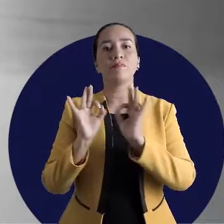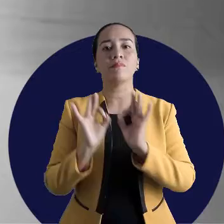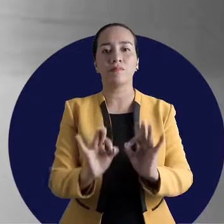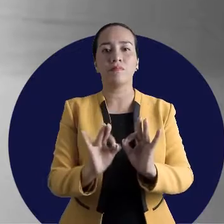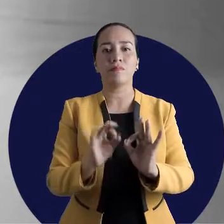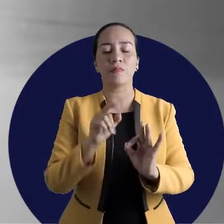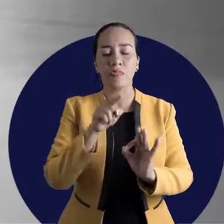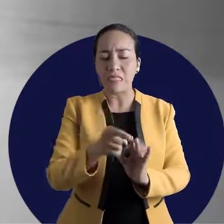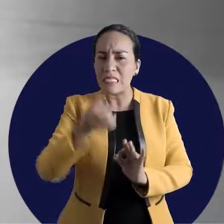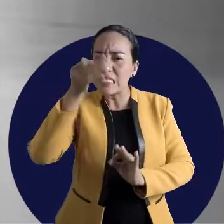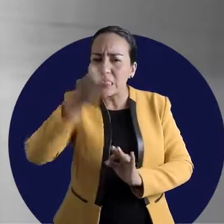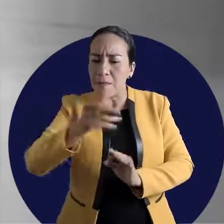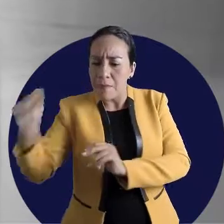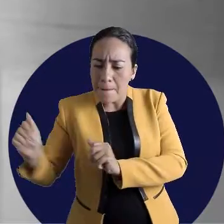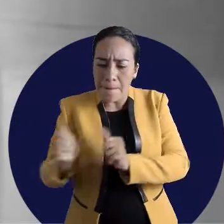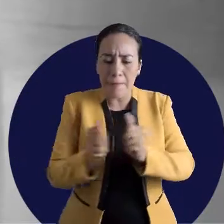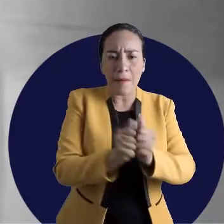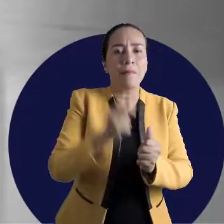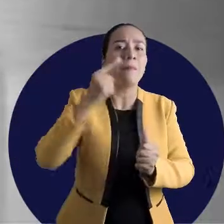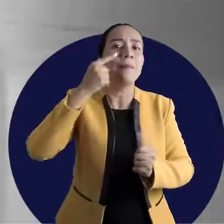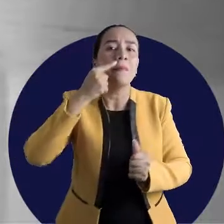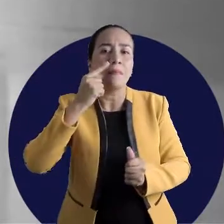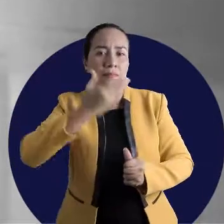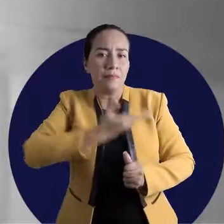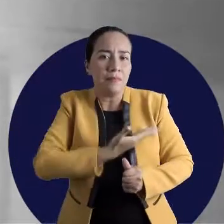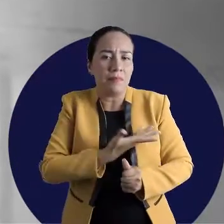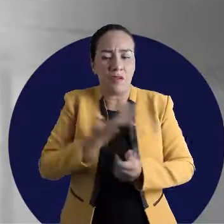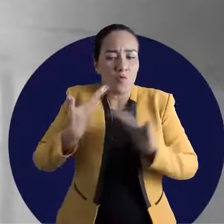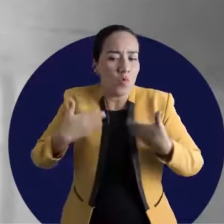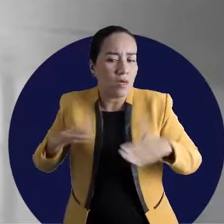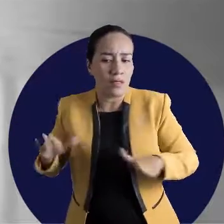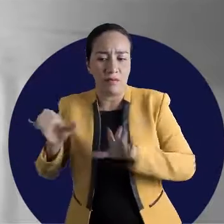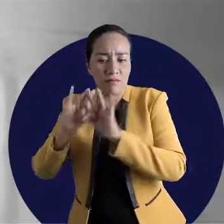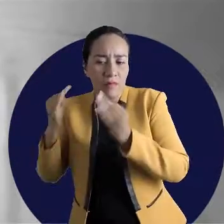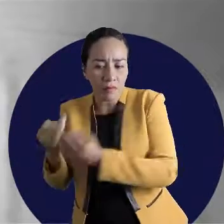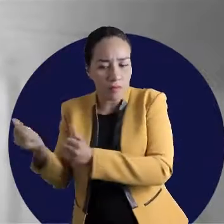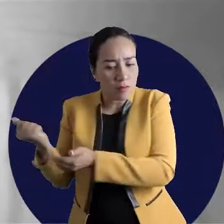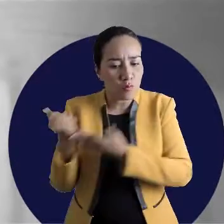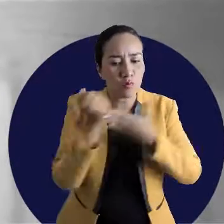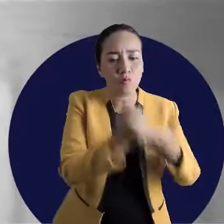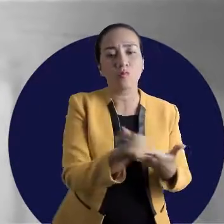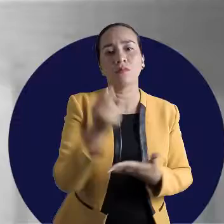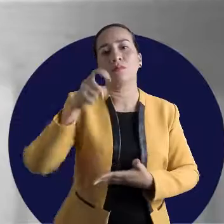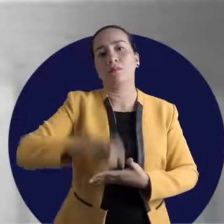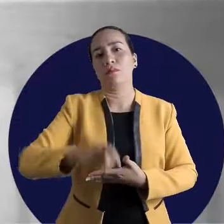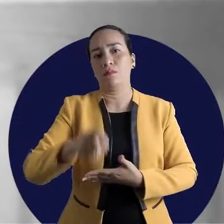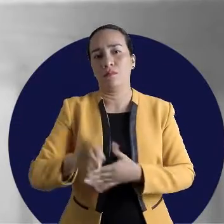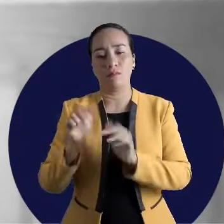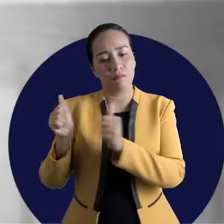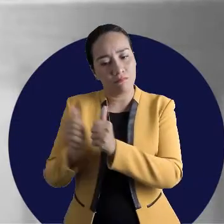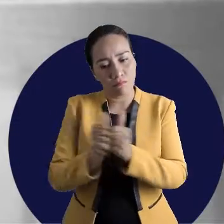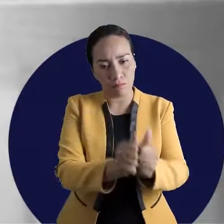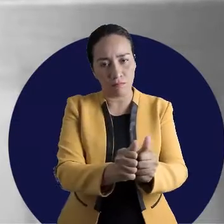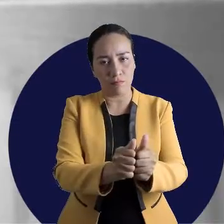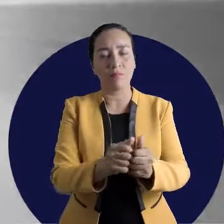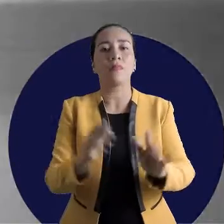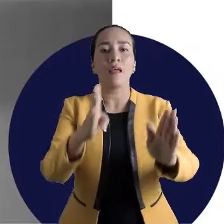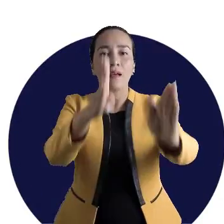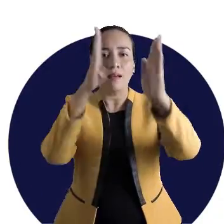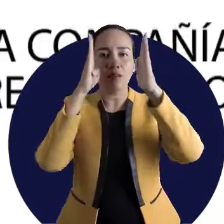Contando en todo momento con la compañía de familiares, padres o cuidadores cuando las condiciones lo requieran.